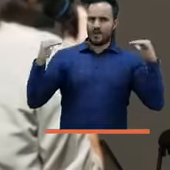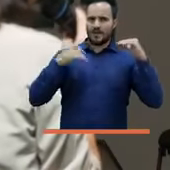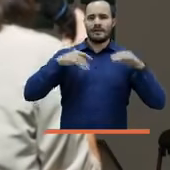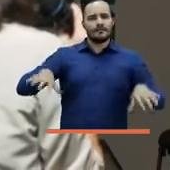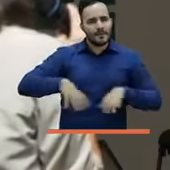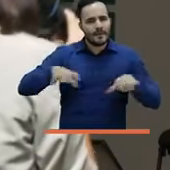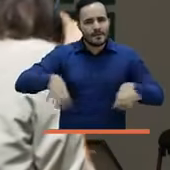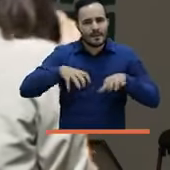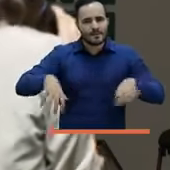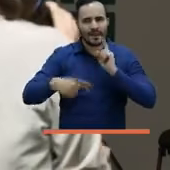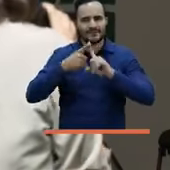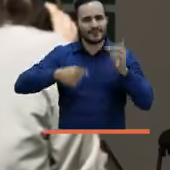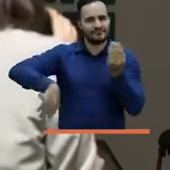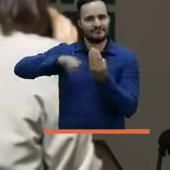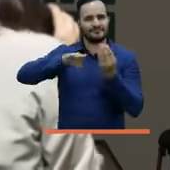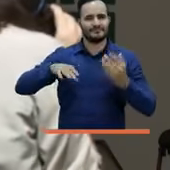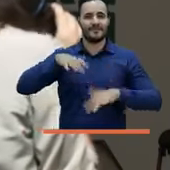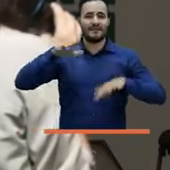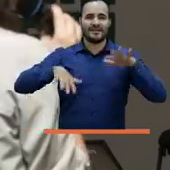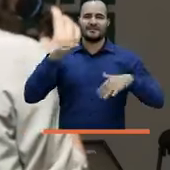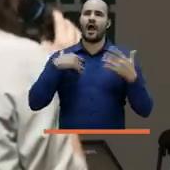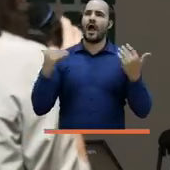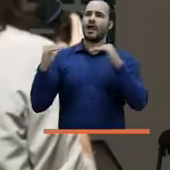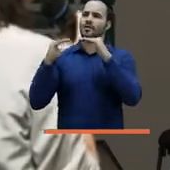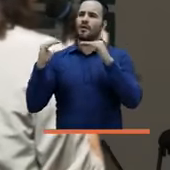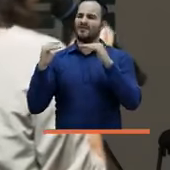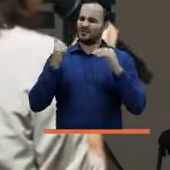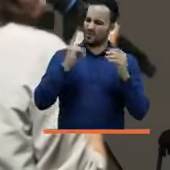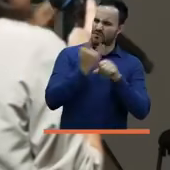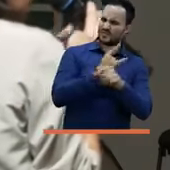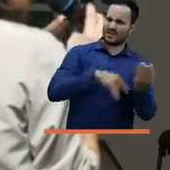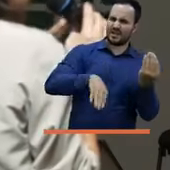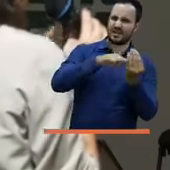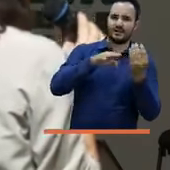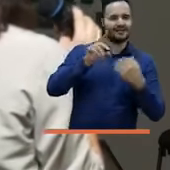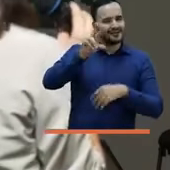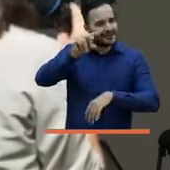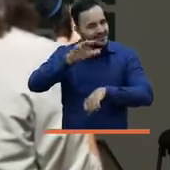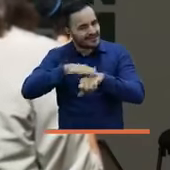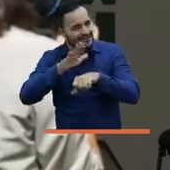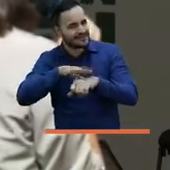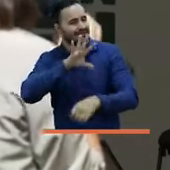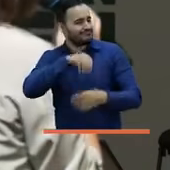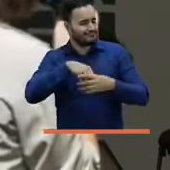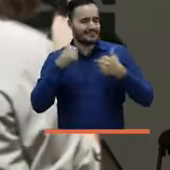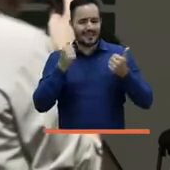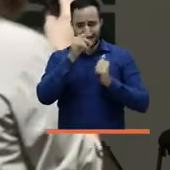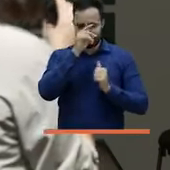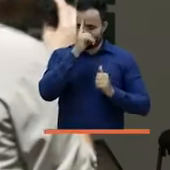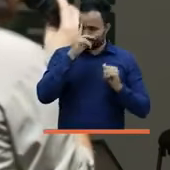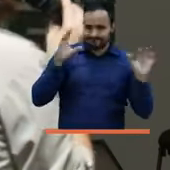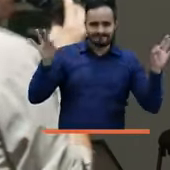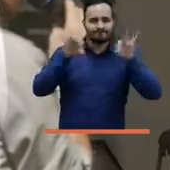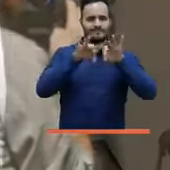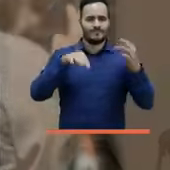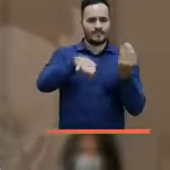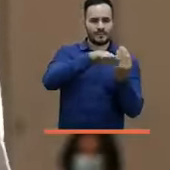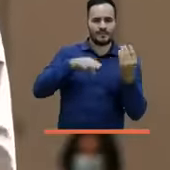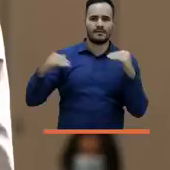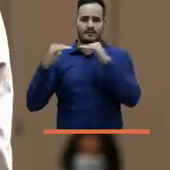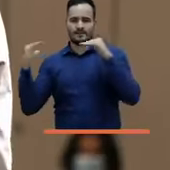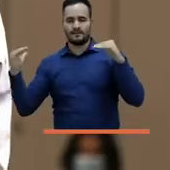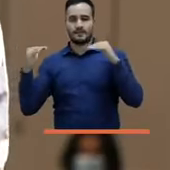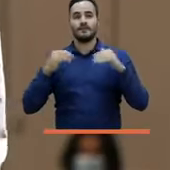equitativas cuando nos preguntan qué porque hablamos de igualdad y no de equidad no hablamos de las dos cosas la igualdad lo que está allá en el horizonte